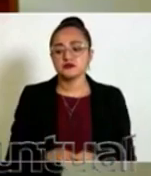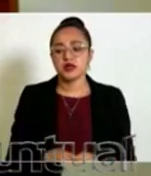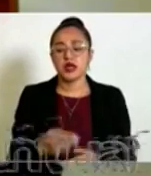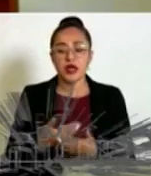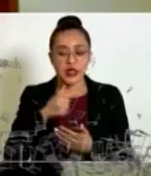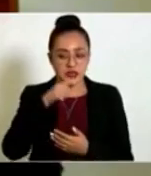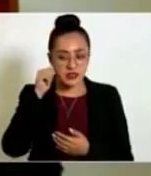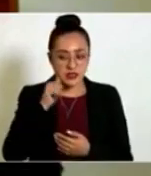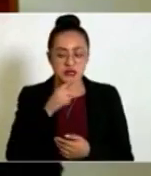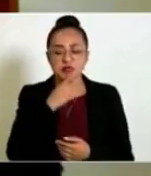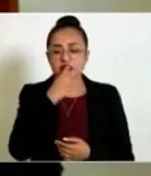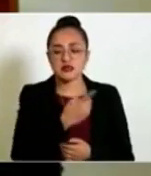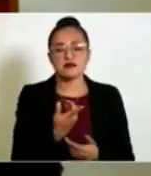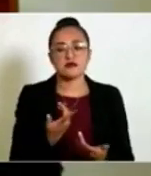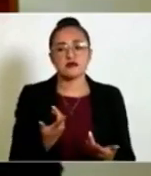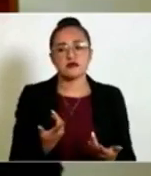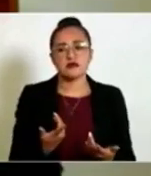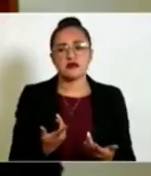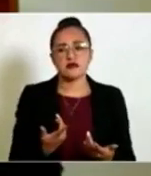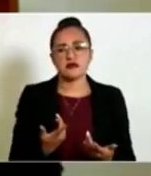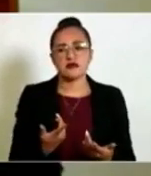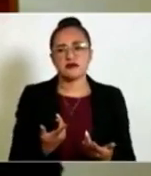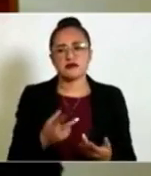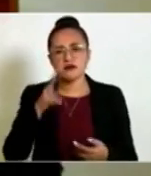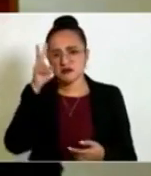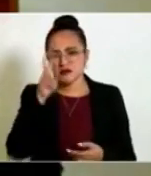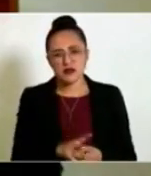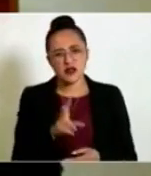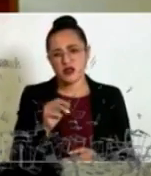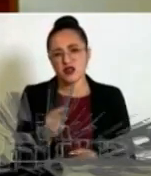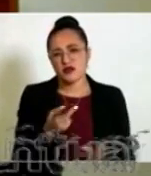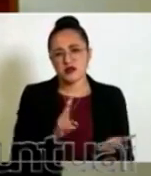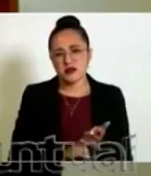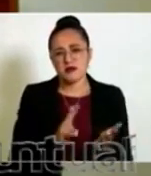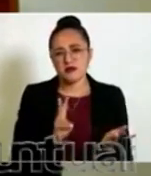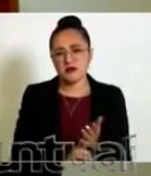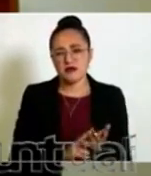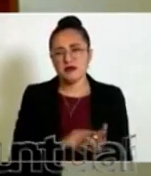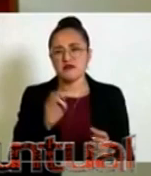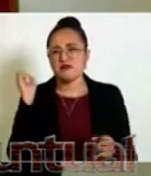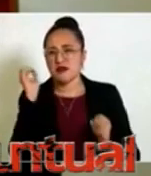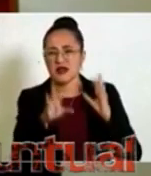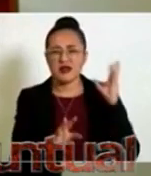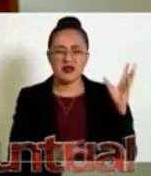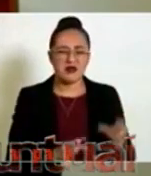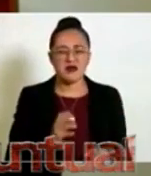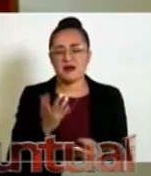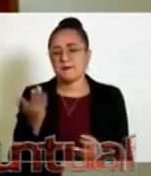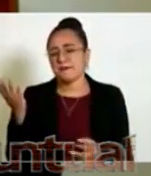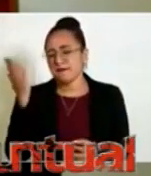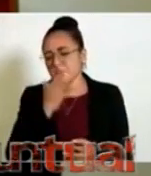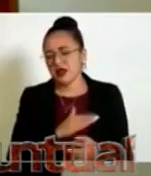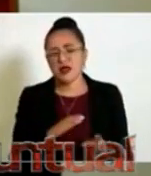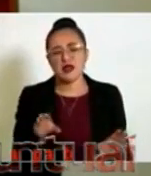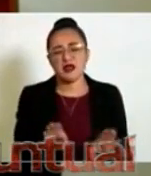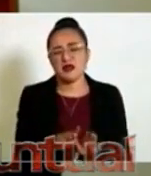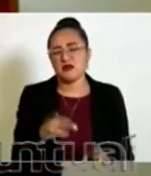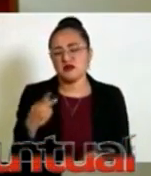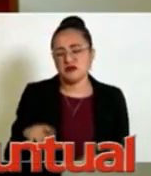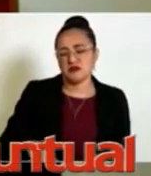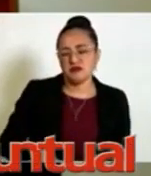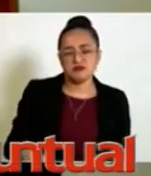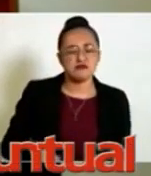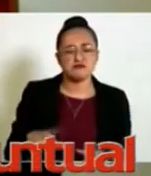presentaron ayer de actos absolutamente reprobables, vandálicos, azuzados por otro tipo de intereses,